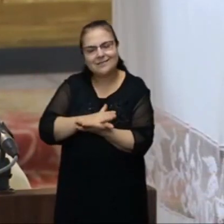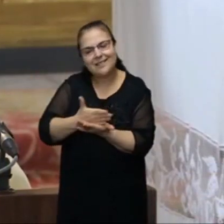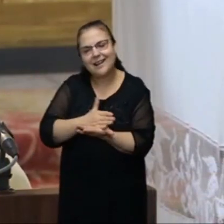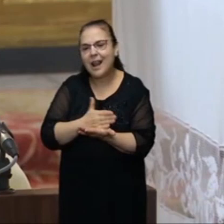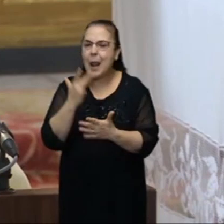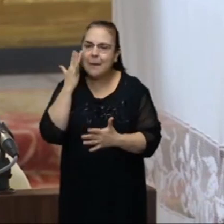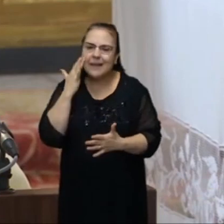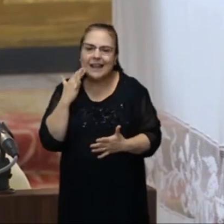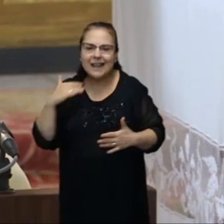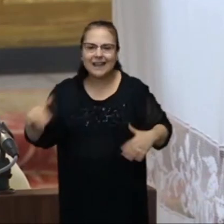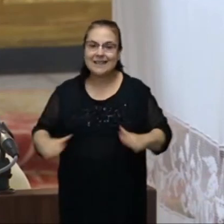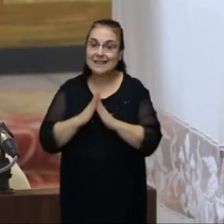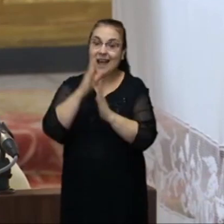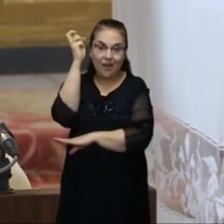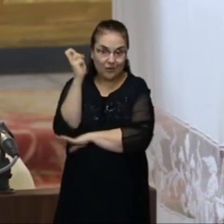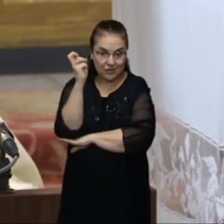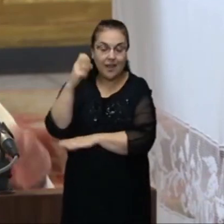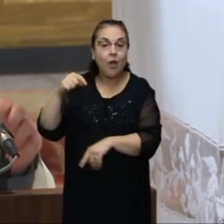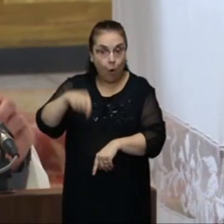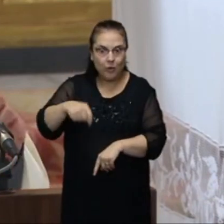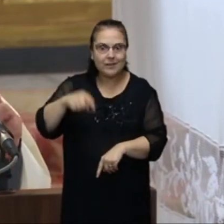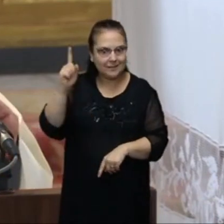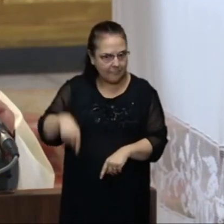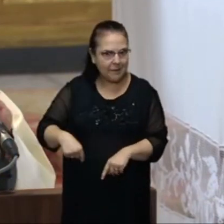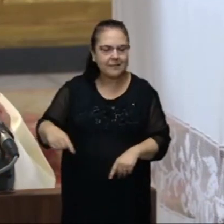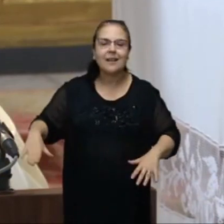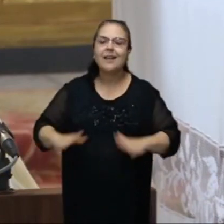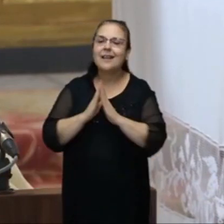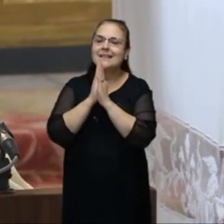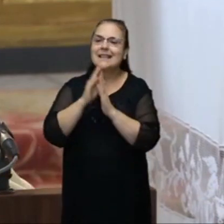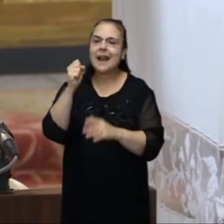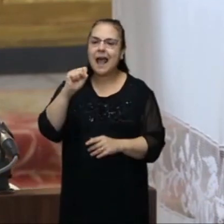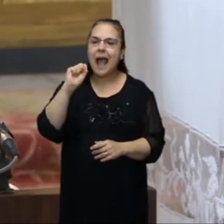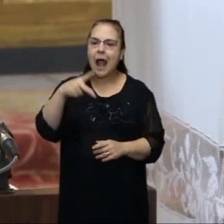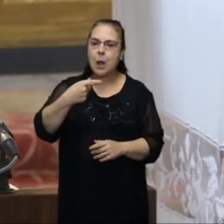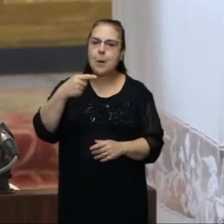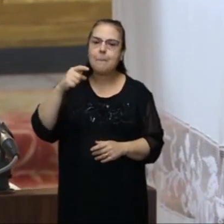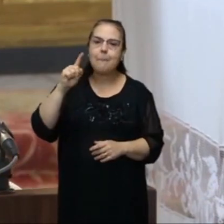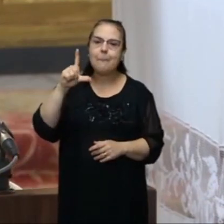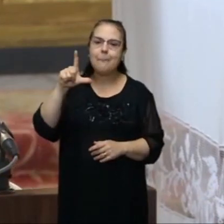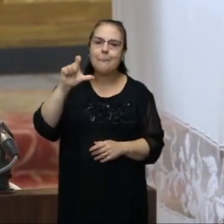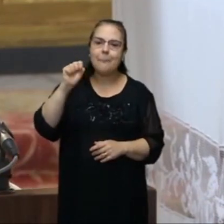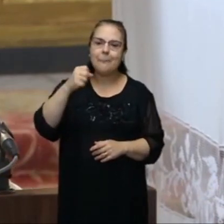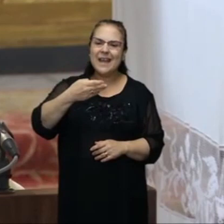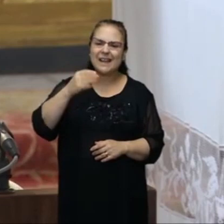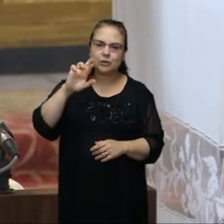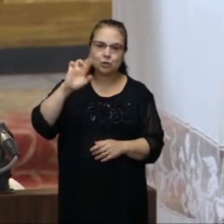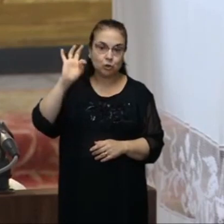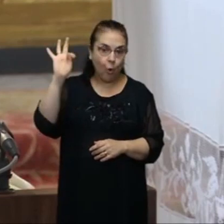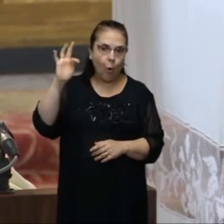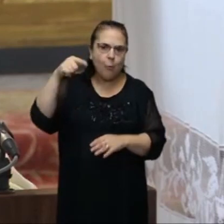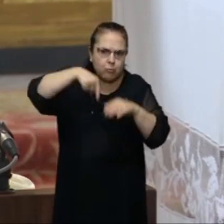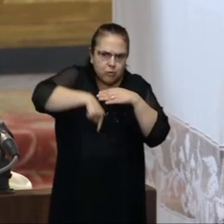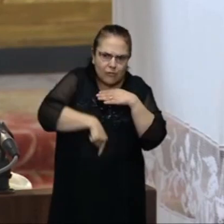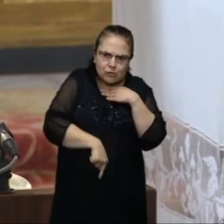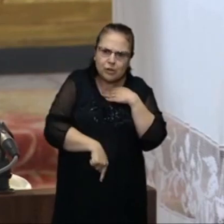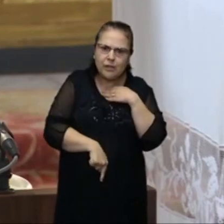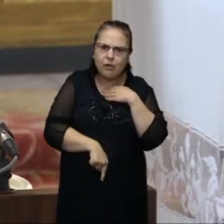José, y hoy también de San Alberto Magno, que profundicemos en Él, que es la sabiduría. San Alberto profundizó